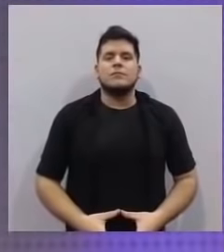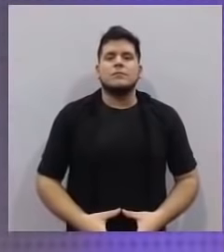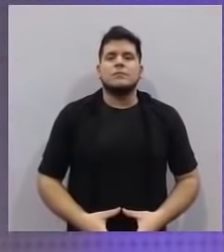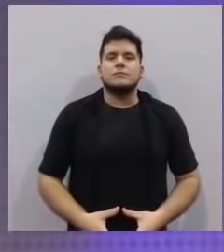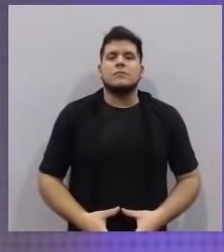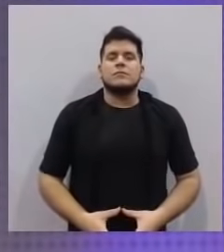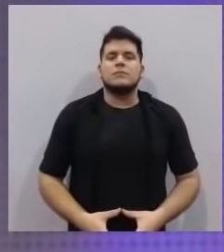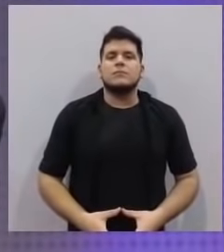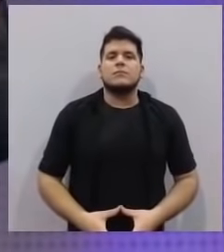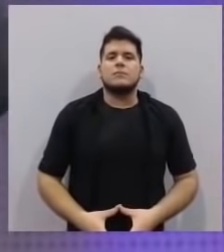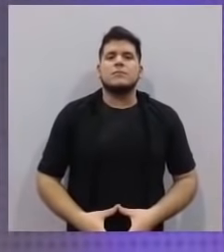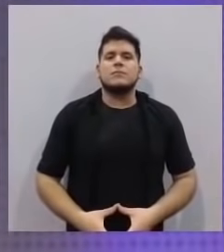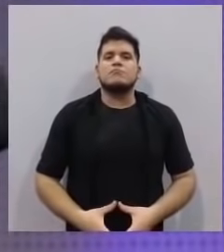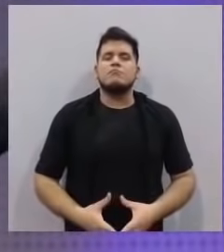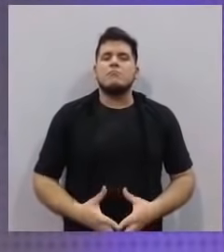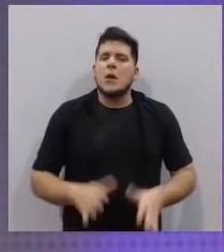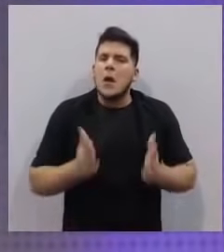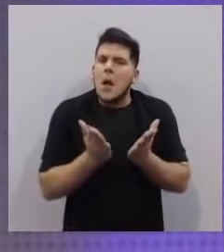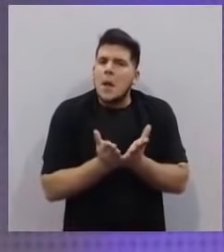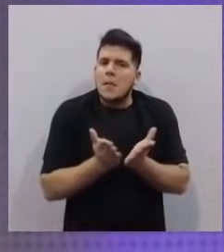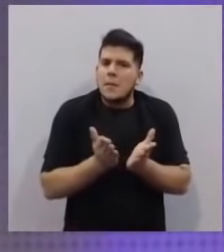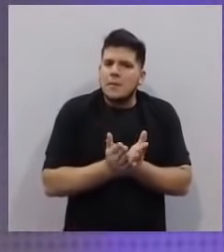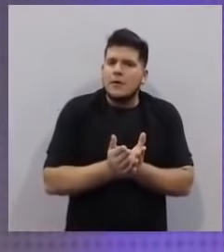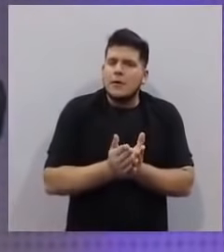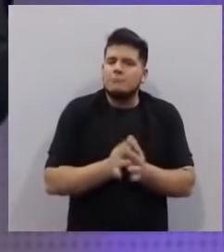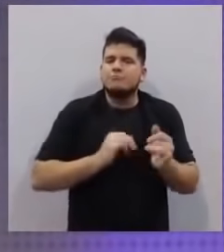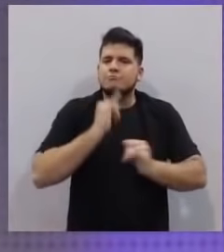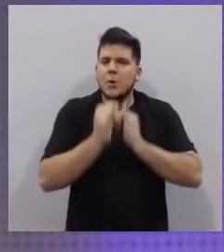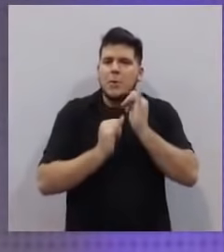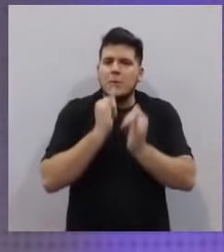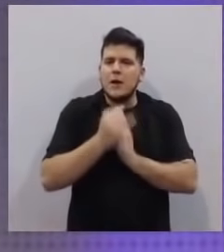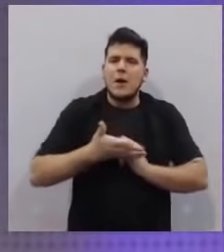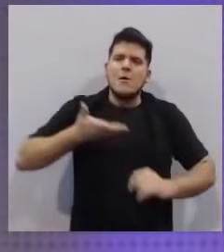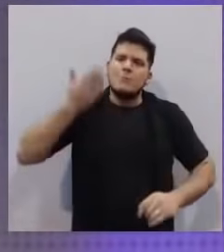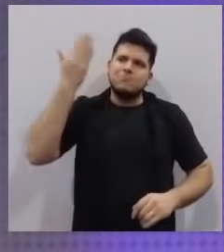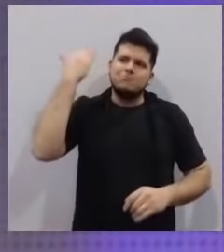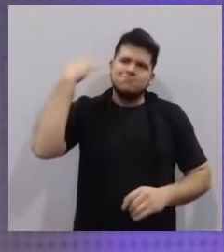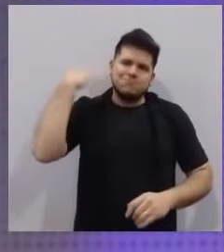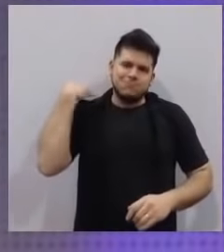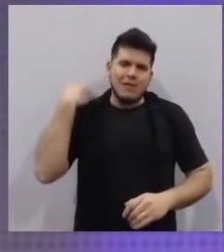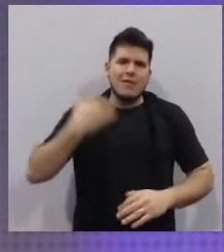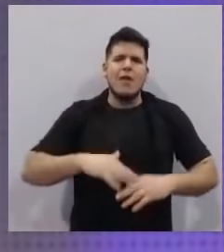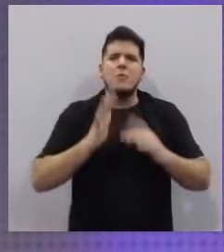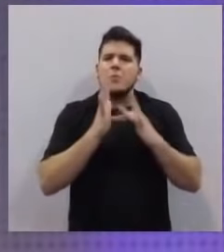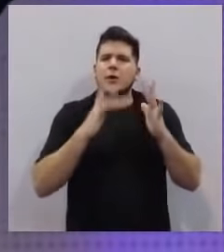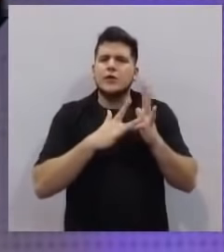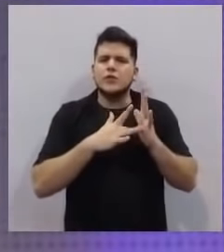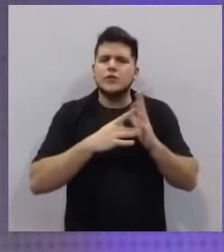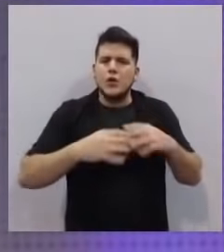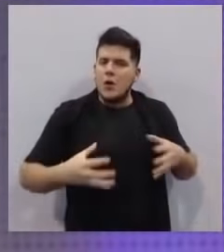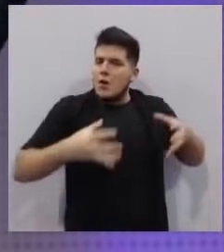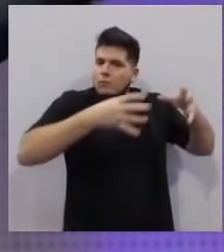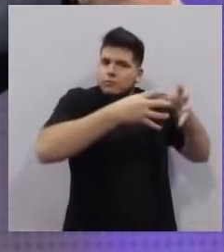cosas habrán orado habrán compartido bendiciones pero la gente se